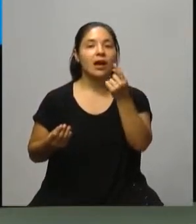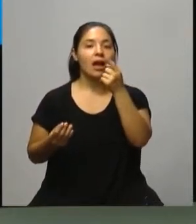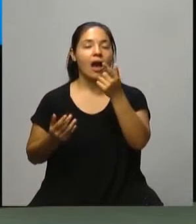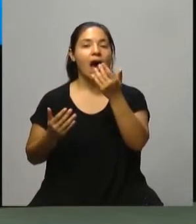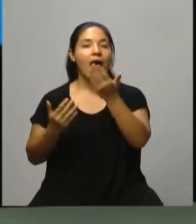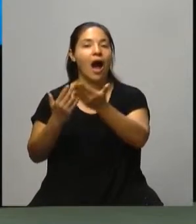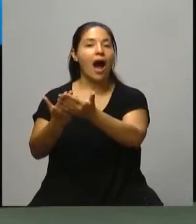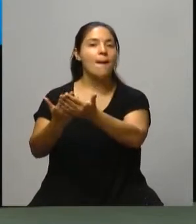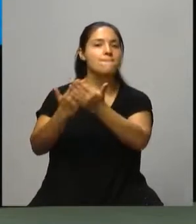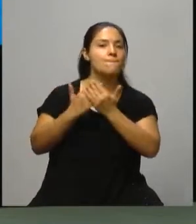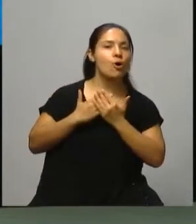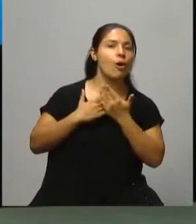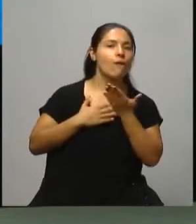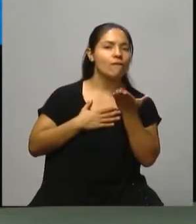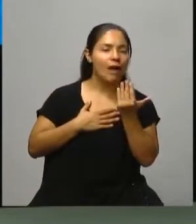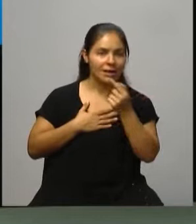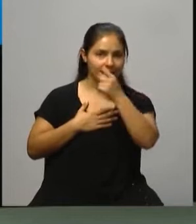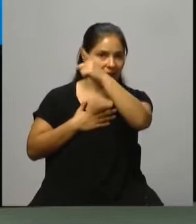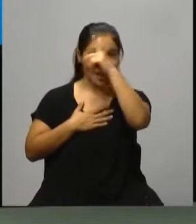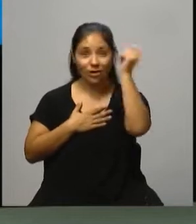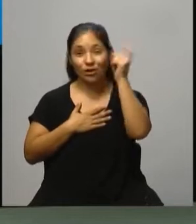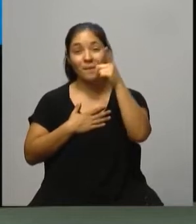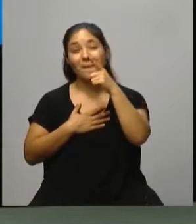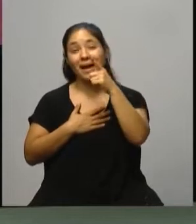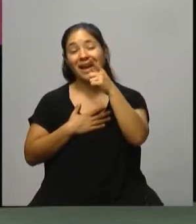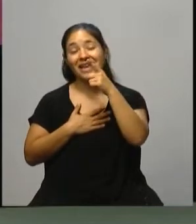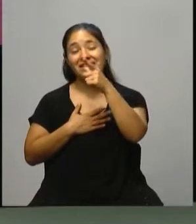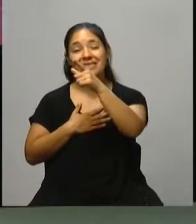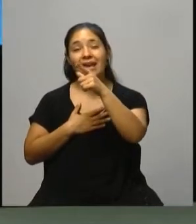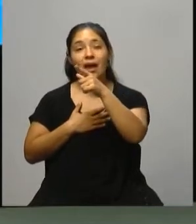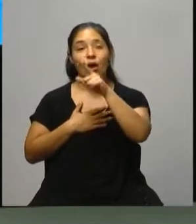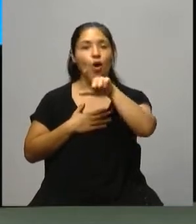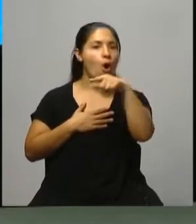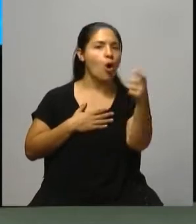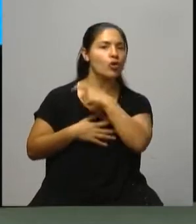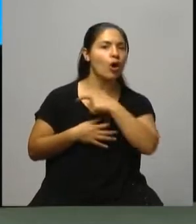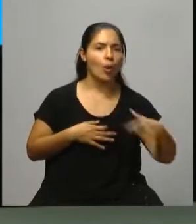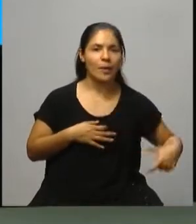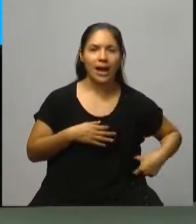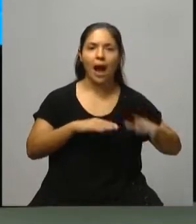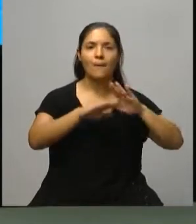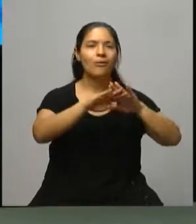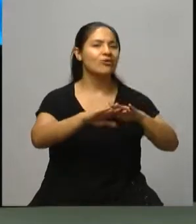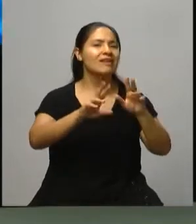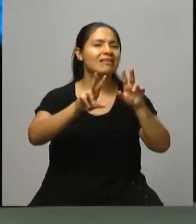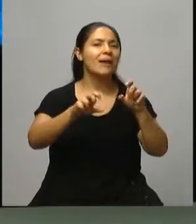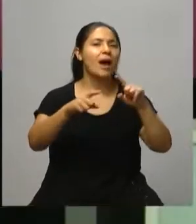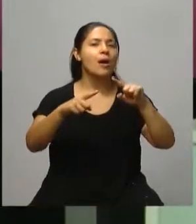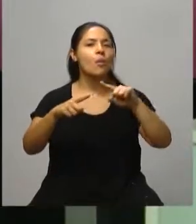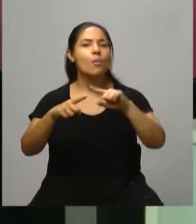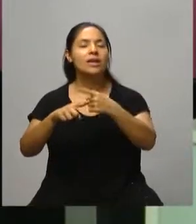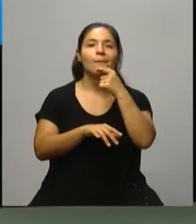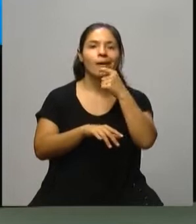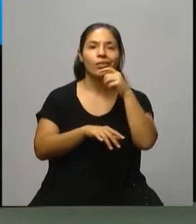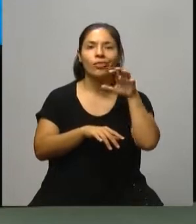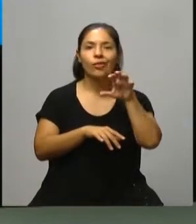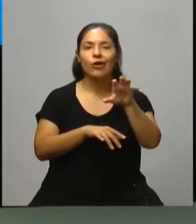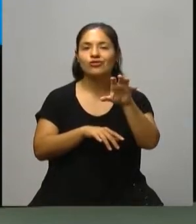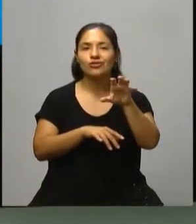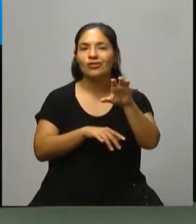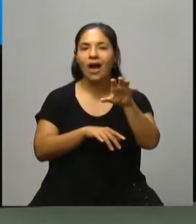trabajo, etcétera. Débora, vamos a ir a una pausa y sí, en el próximo bloque nos vamos a ocupar un poco de la provincia de Mendoza, ¿te parece? Perfecto,